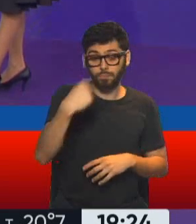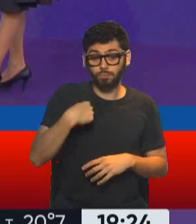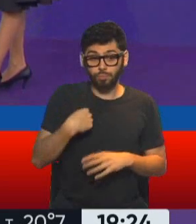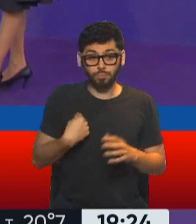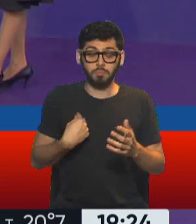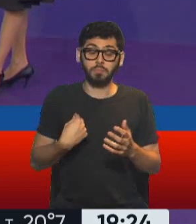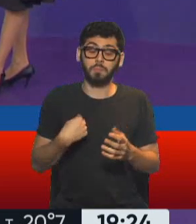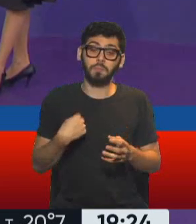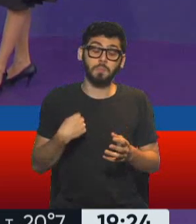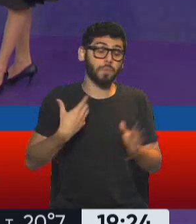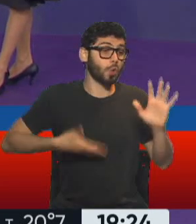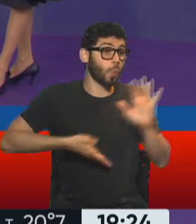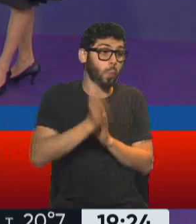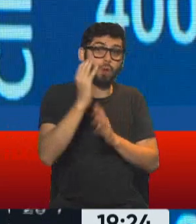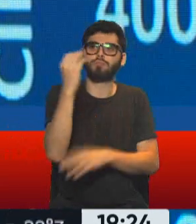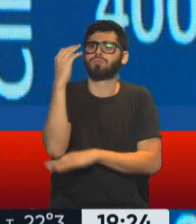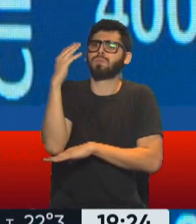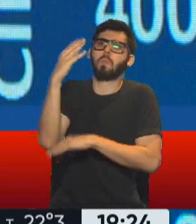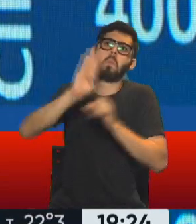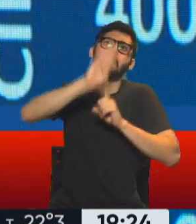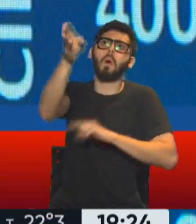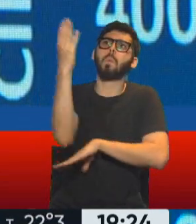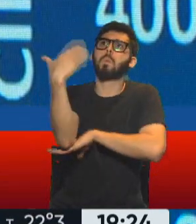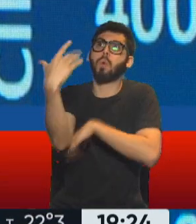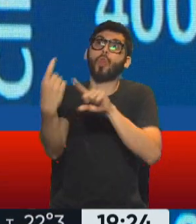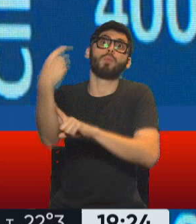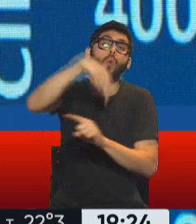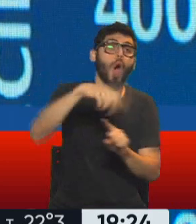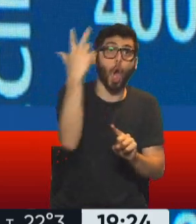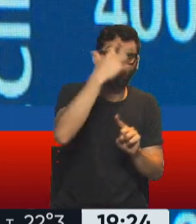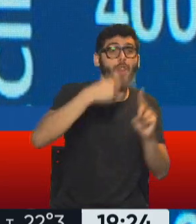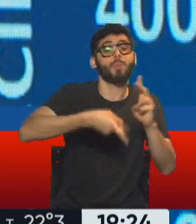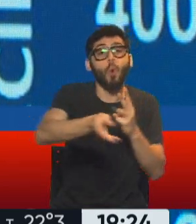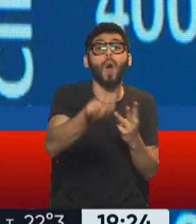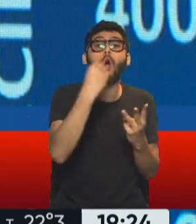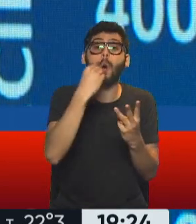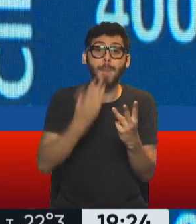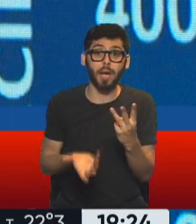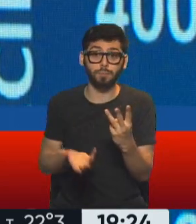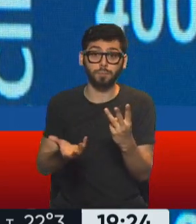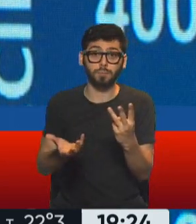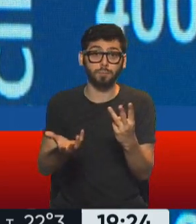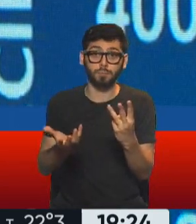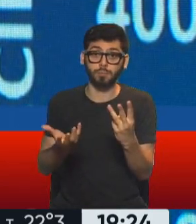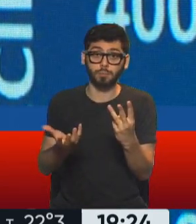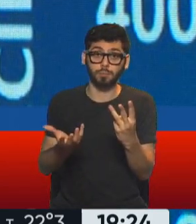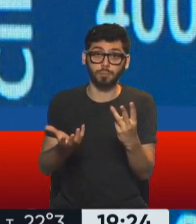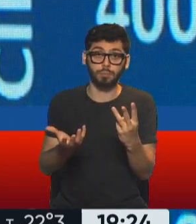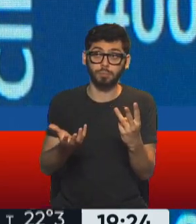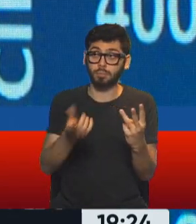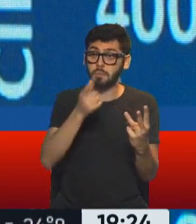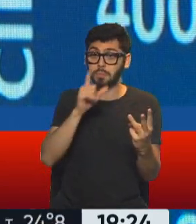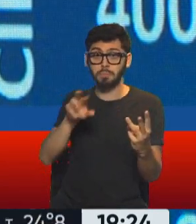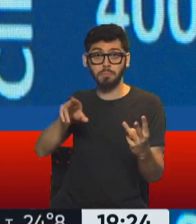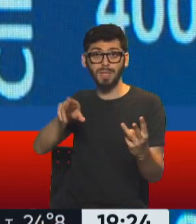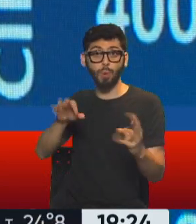se va a dar una conferencia, después se va al hotel, después se va a cenar, claro, y es lo mismo movilidad. es más o menos lo mismo que el que sale y se va de vacaciones.